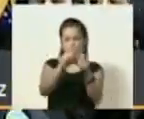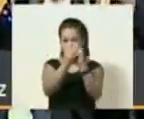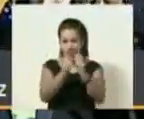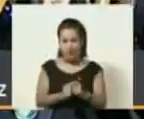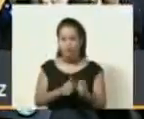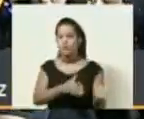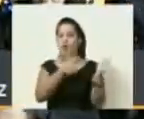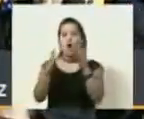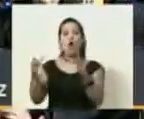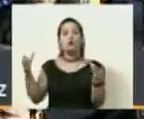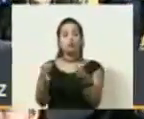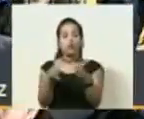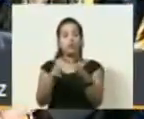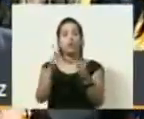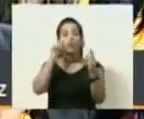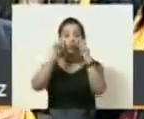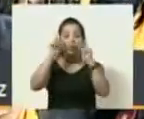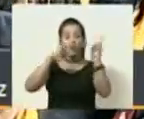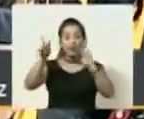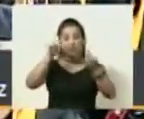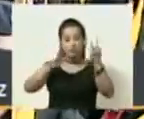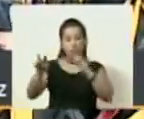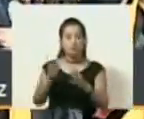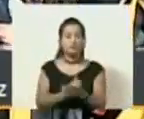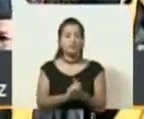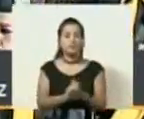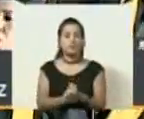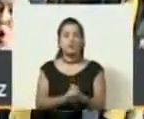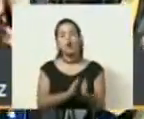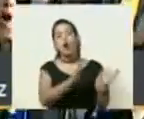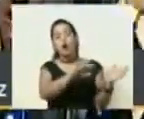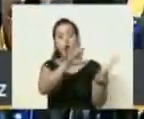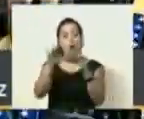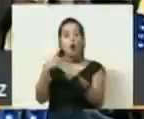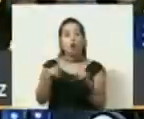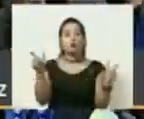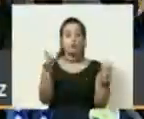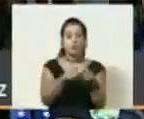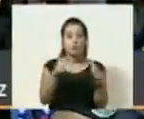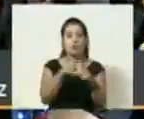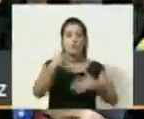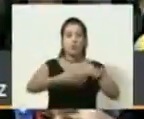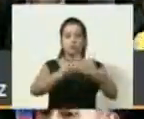información y documentación, tecnología de producción agroalimentaria,